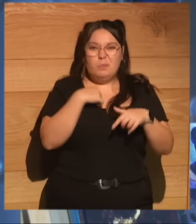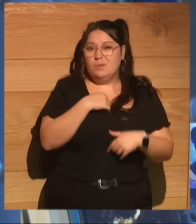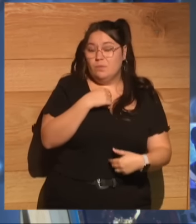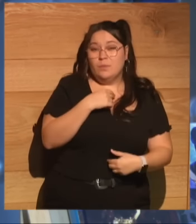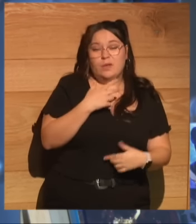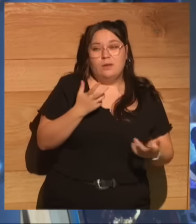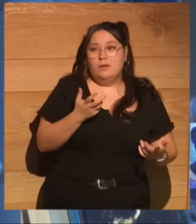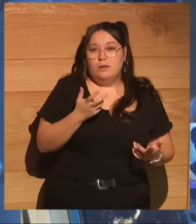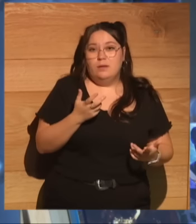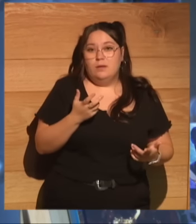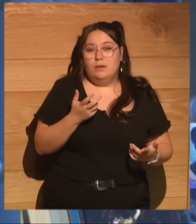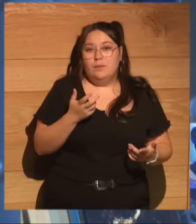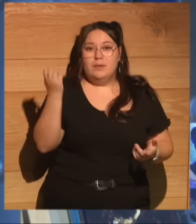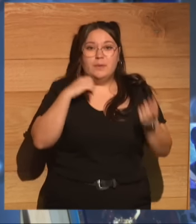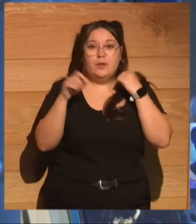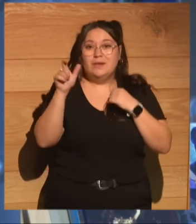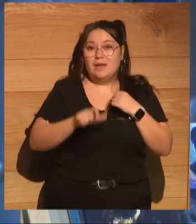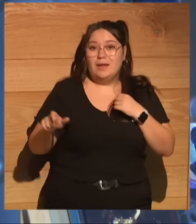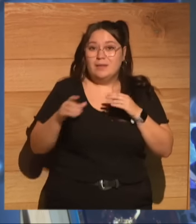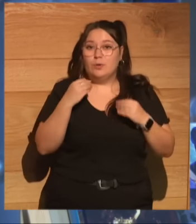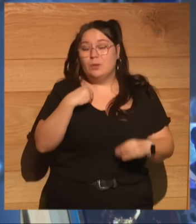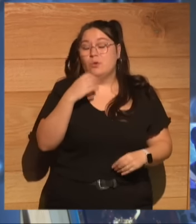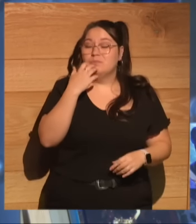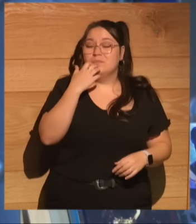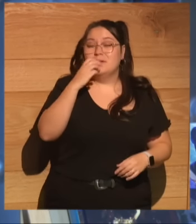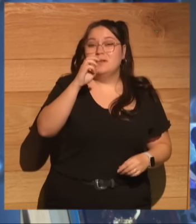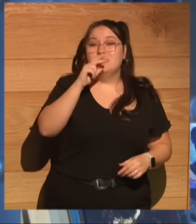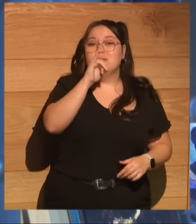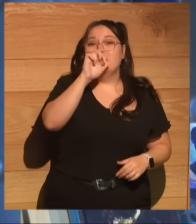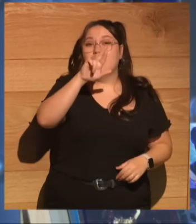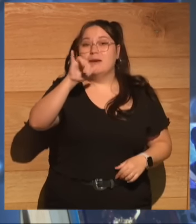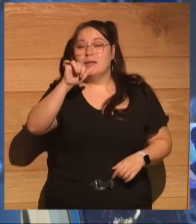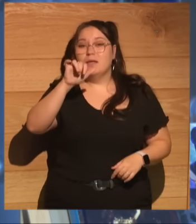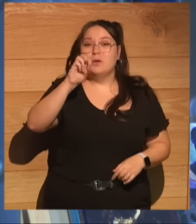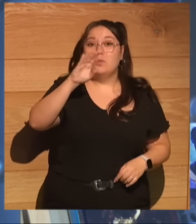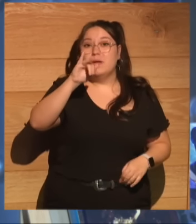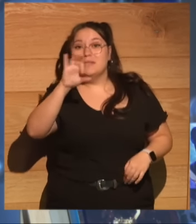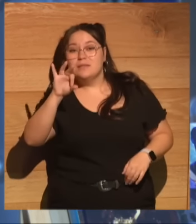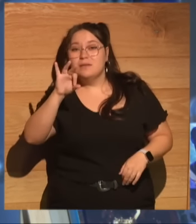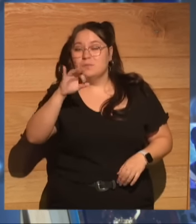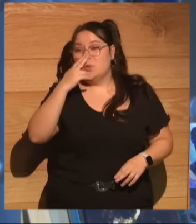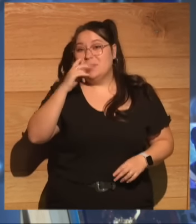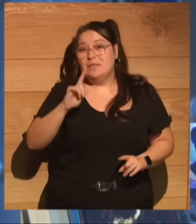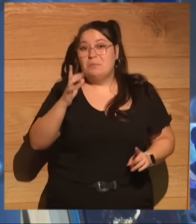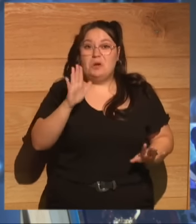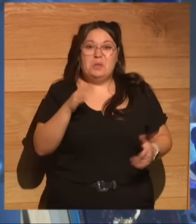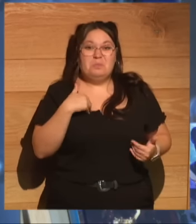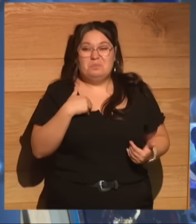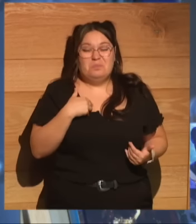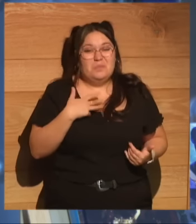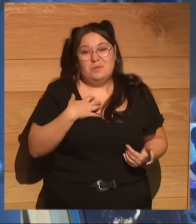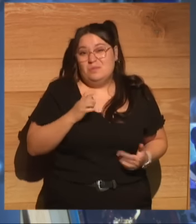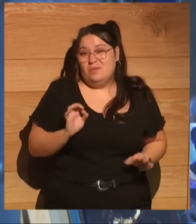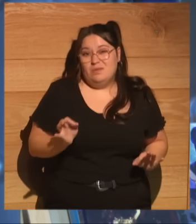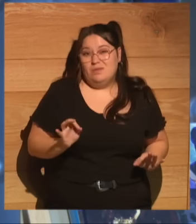nada, interpretaciones de gente como Jerry Lewis, que es mucho más genial en todos los aspectos, pero que a mí me irrita, como